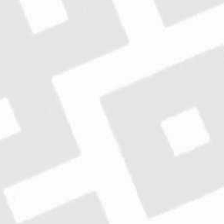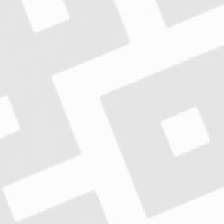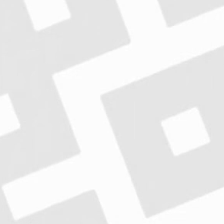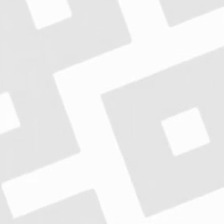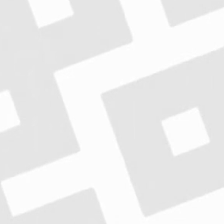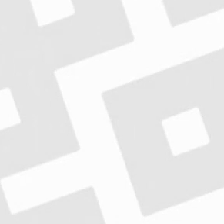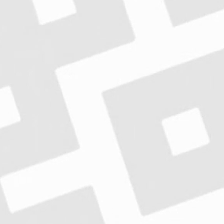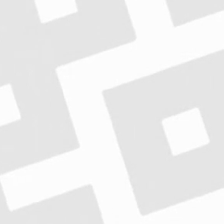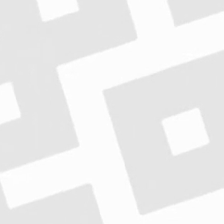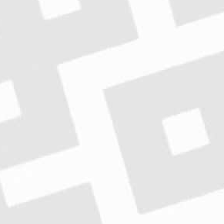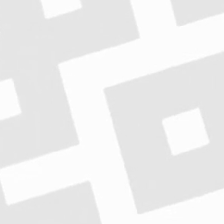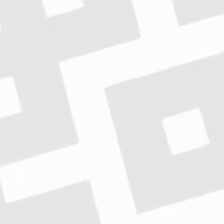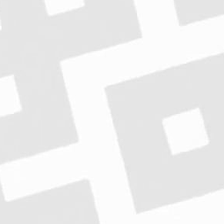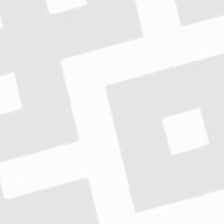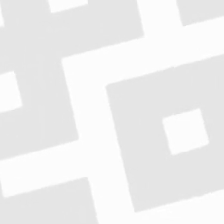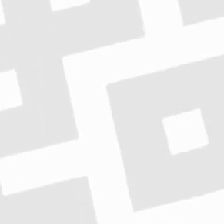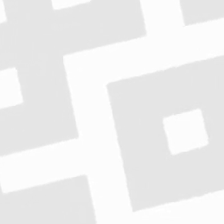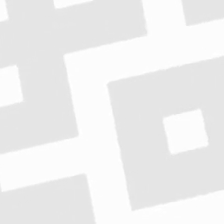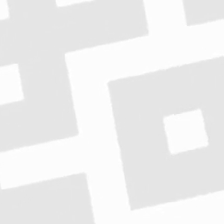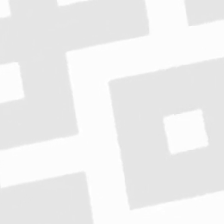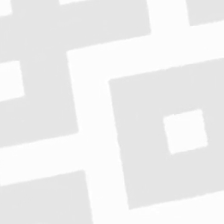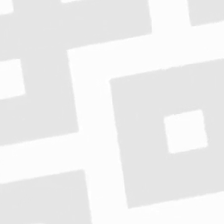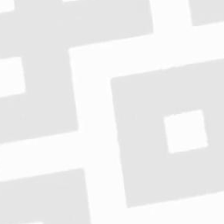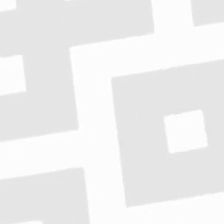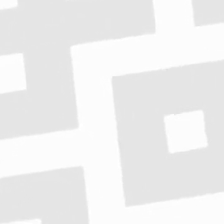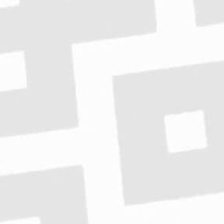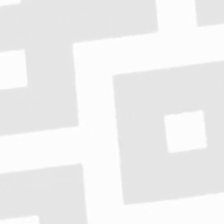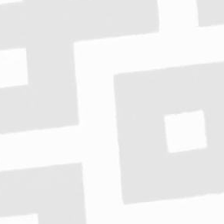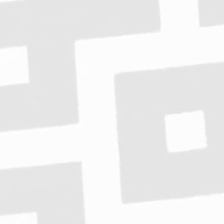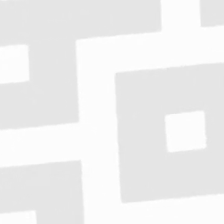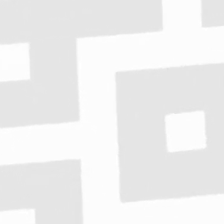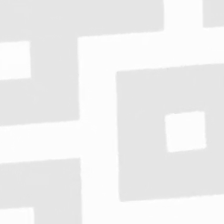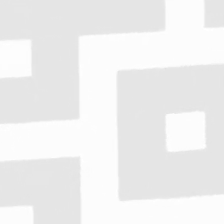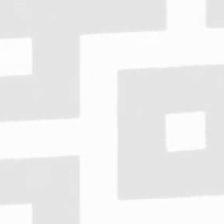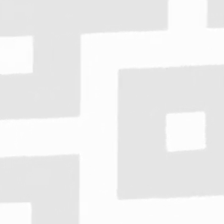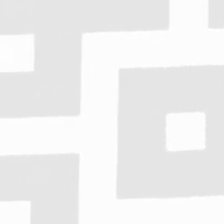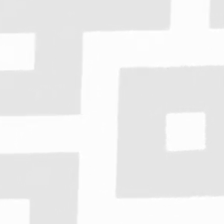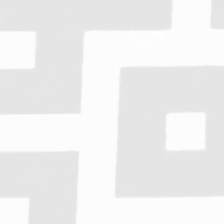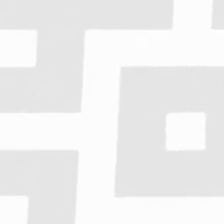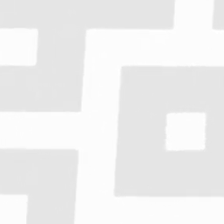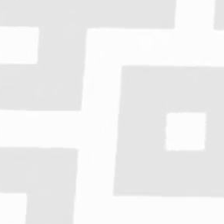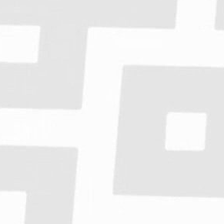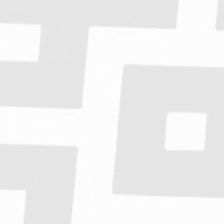Estrategia Estatal contra el Coronavirus. Actualización en Veracruz.